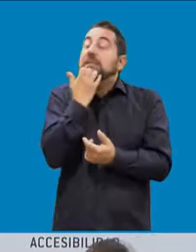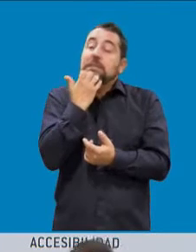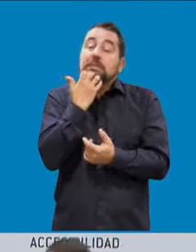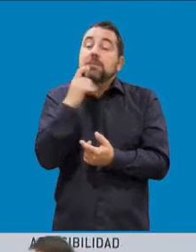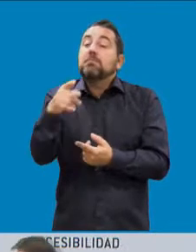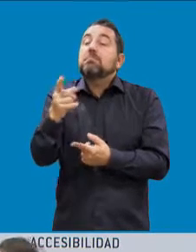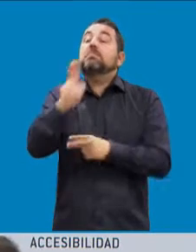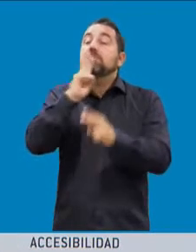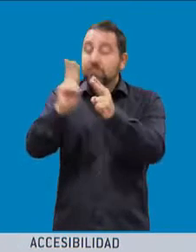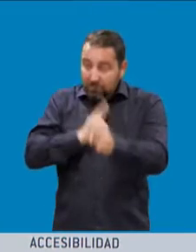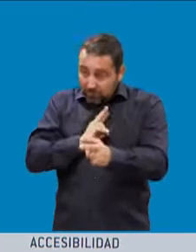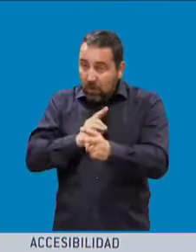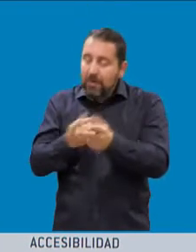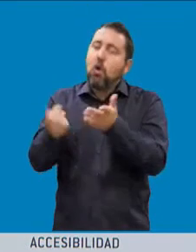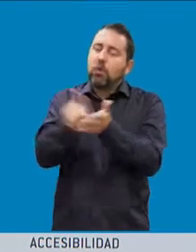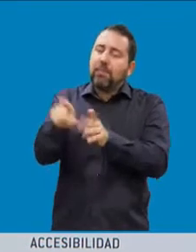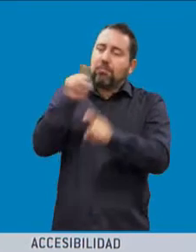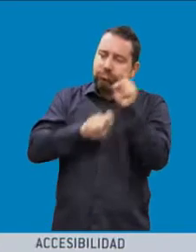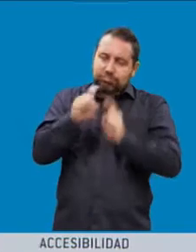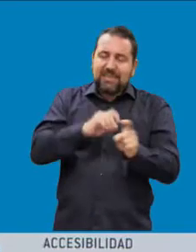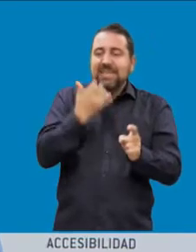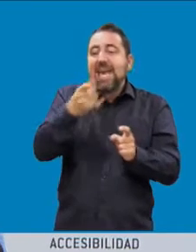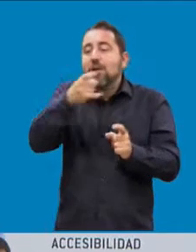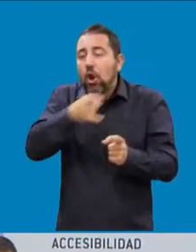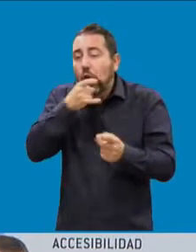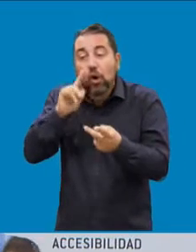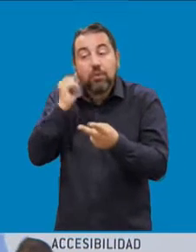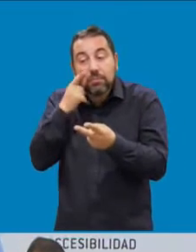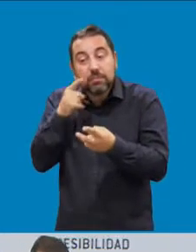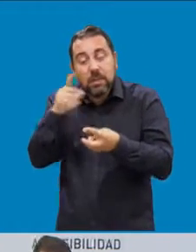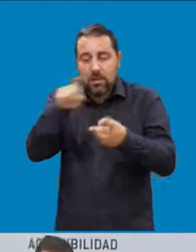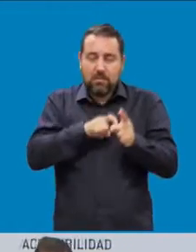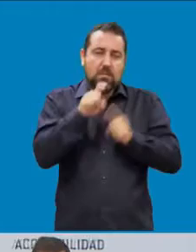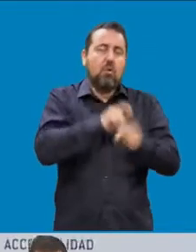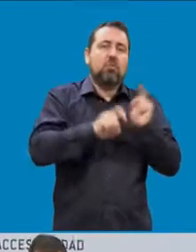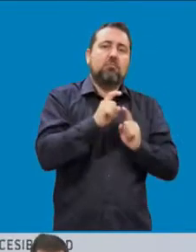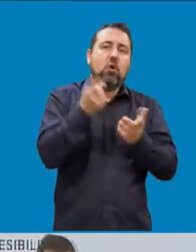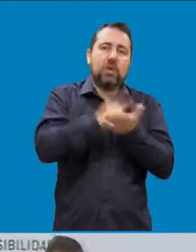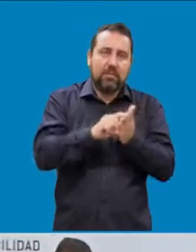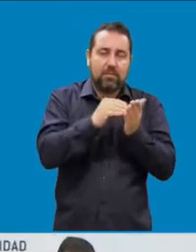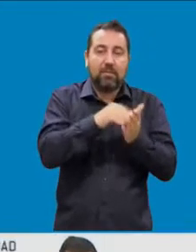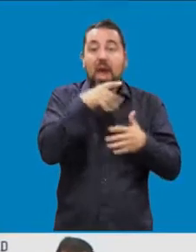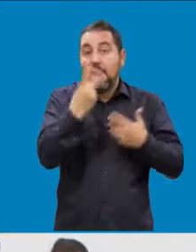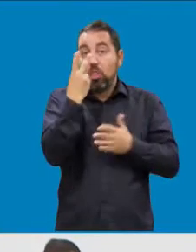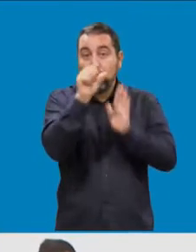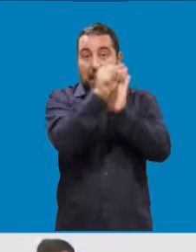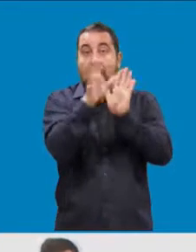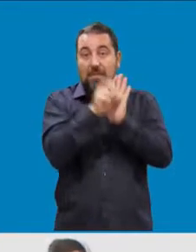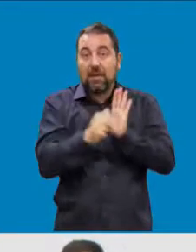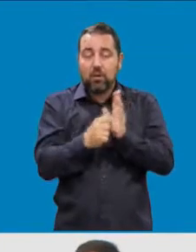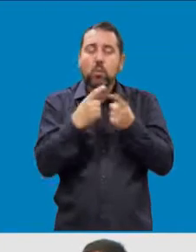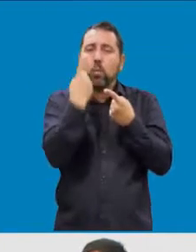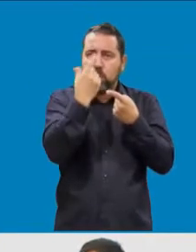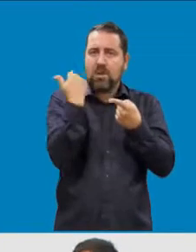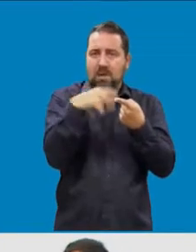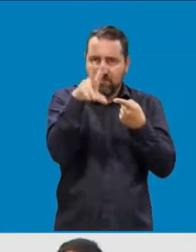es necesario en otro caso volver a iterar el proceso para corregir errores que se han detectado. En estos